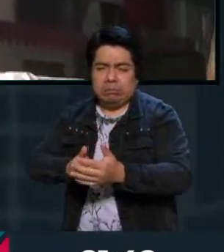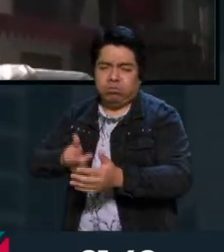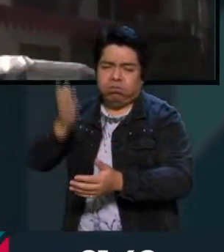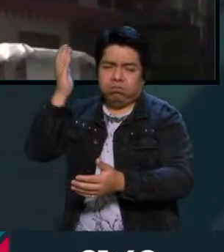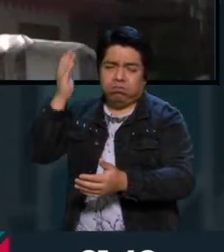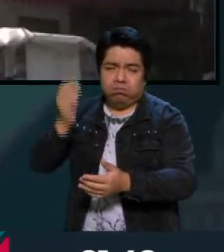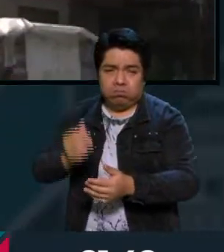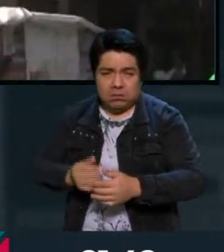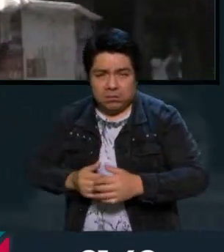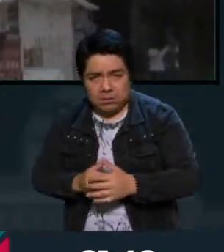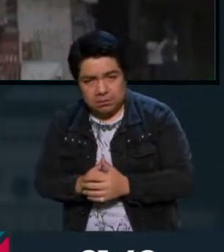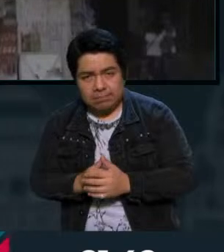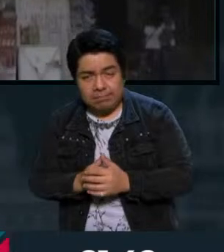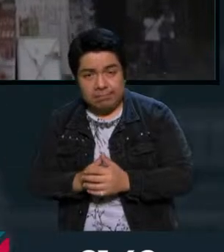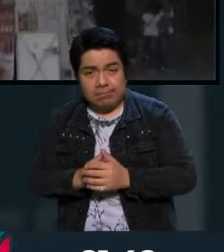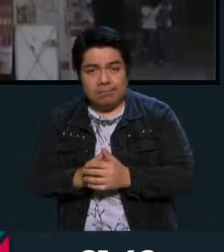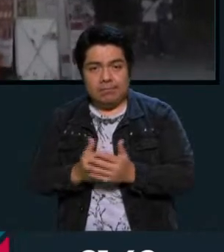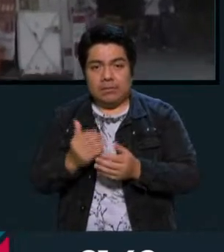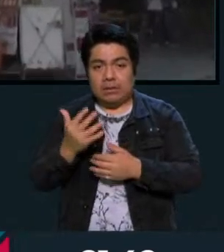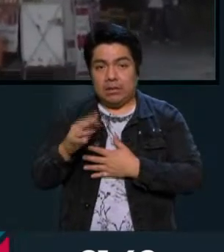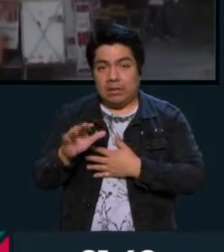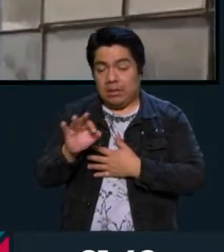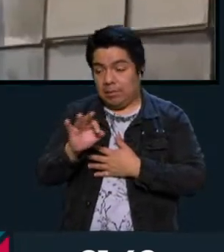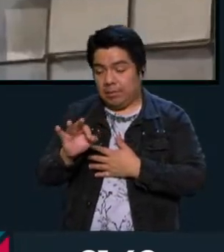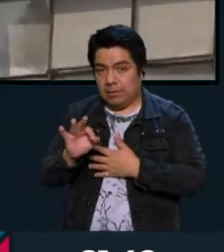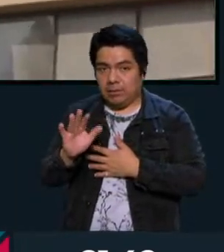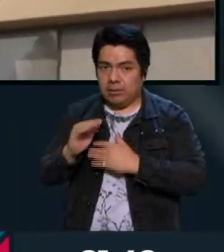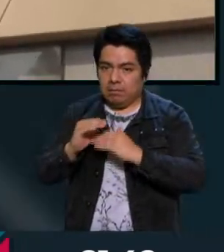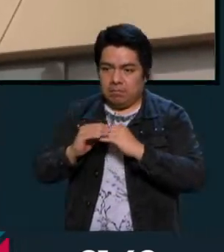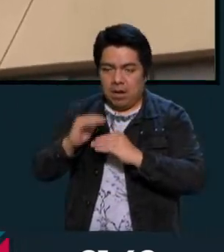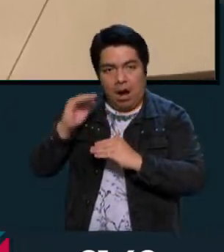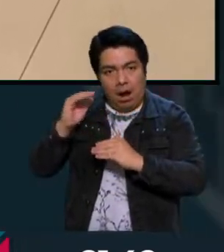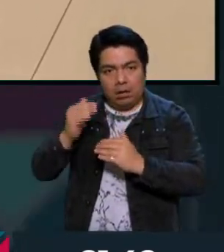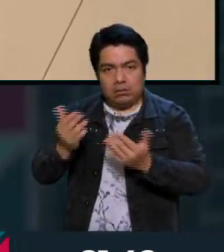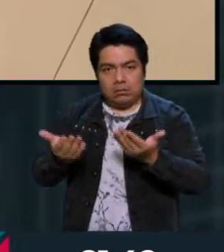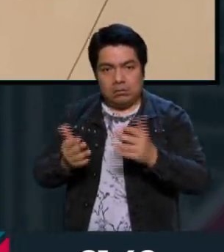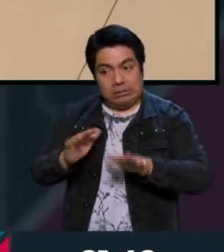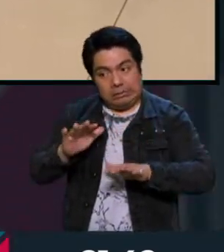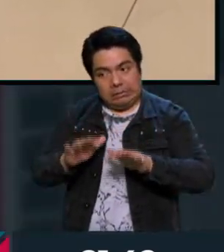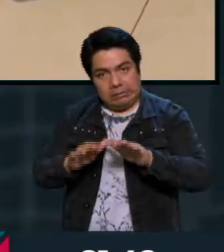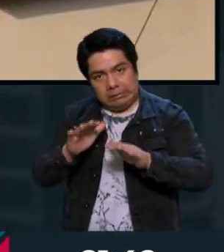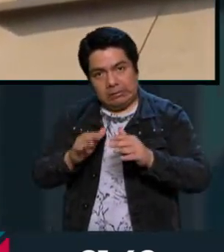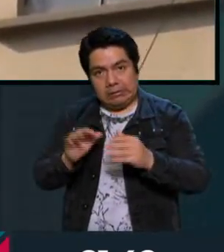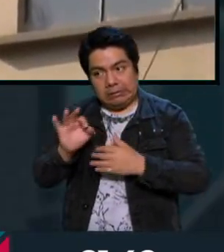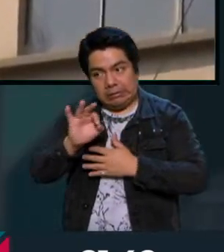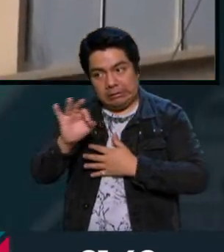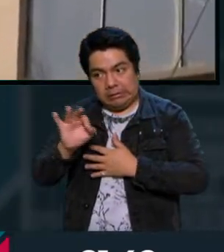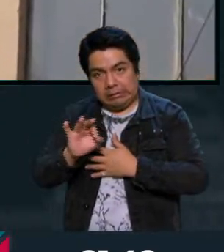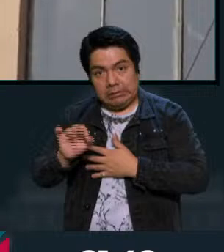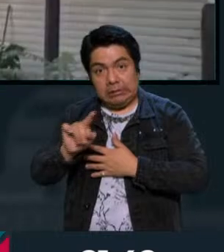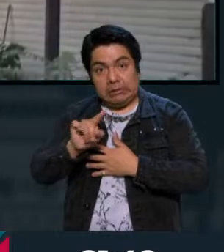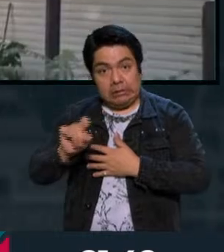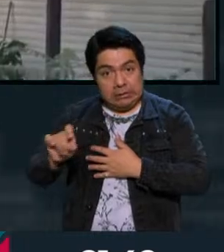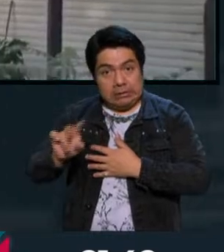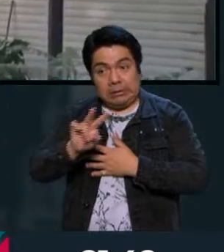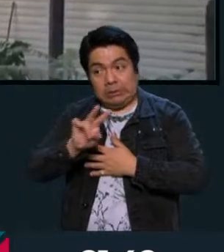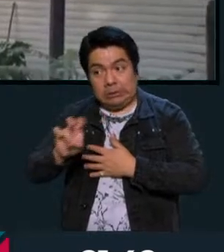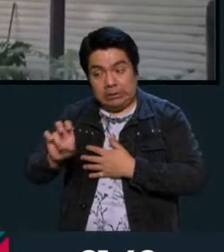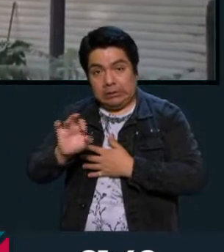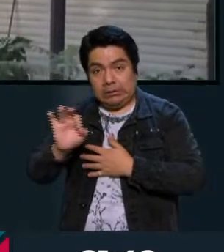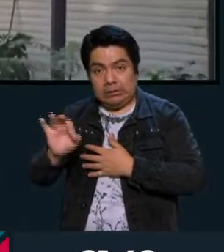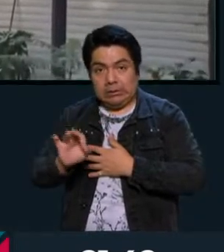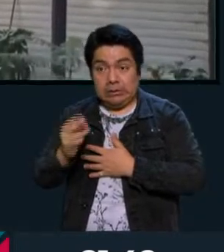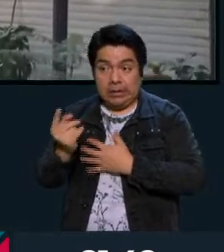del arrendamiento, no en más del 10% solamente, sino incluso en porcentajes del 100 o el 200%